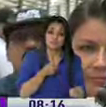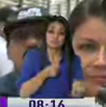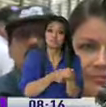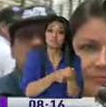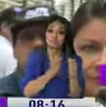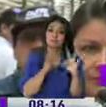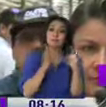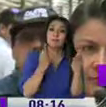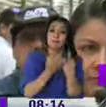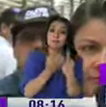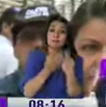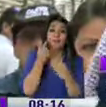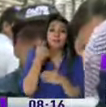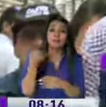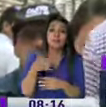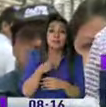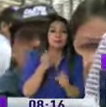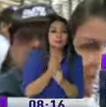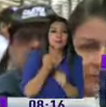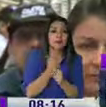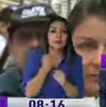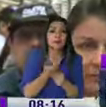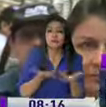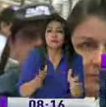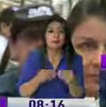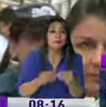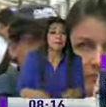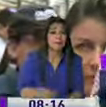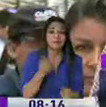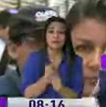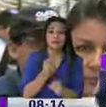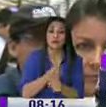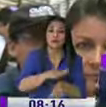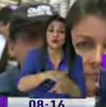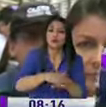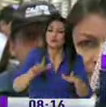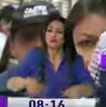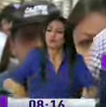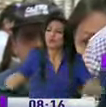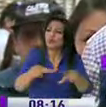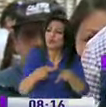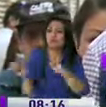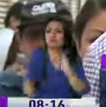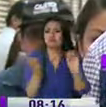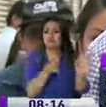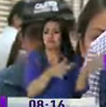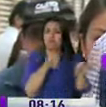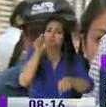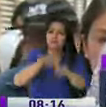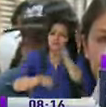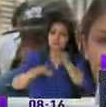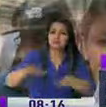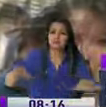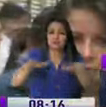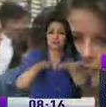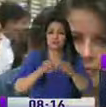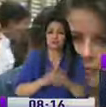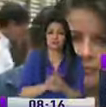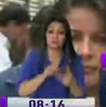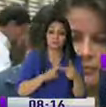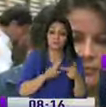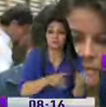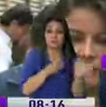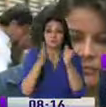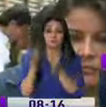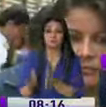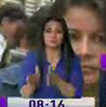a familias que durante mucho tiempo estuvieron perjudicadas por el estado de abandono en el que se encontraba el pasaje Sanguña. Y la siguiente